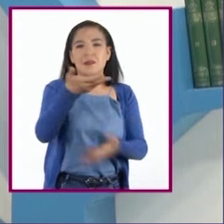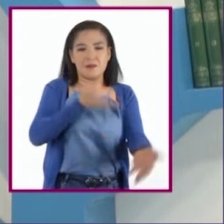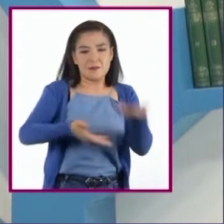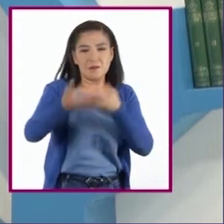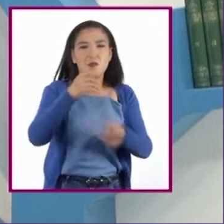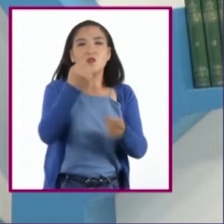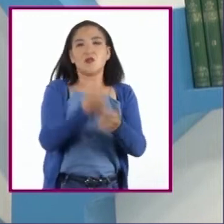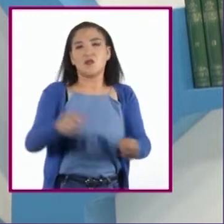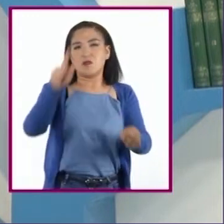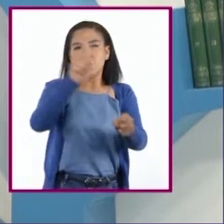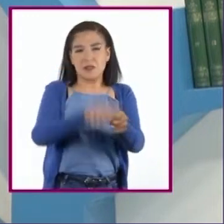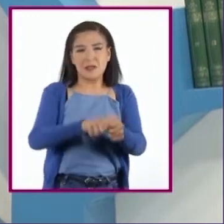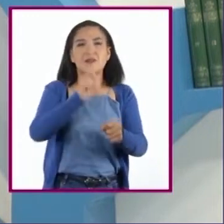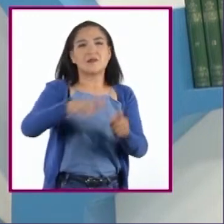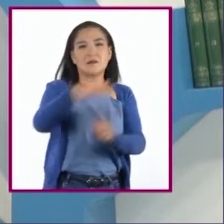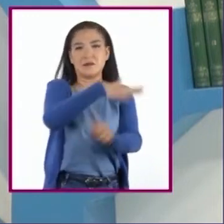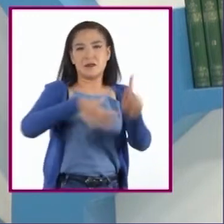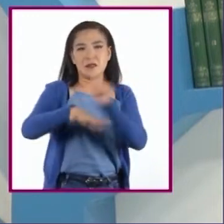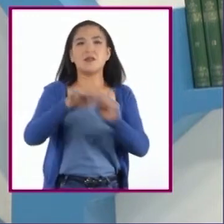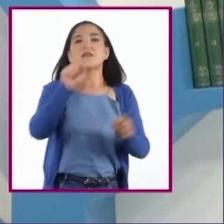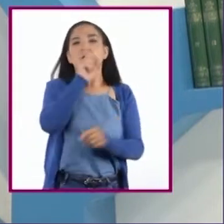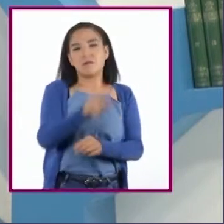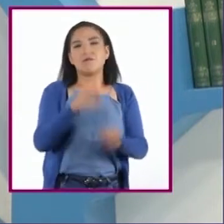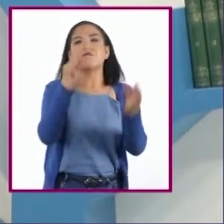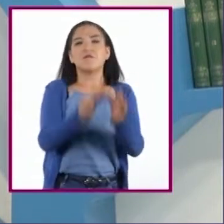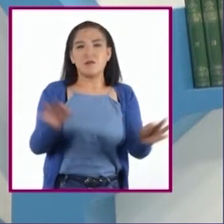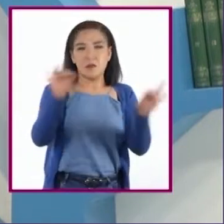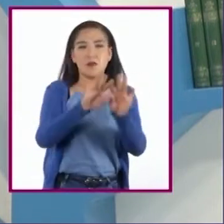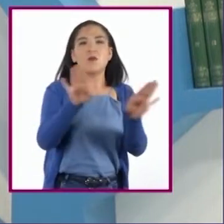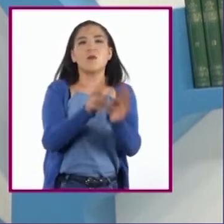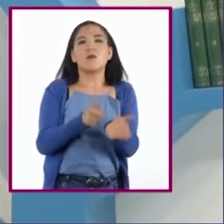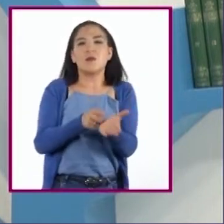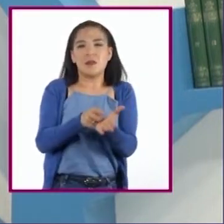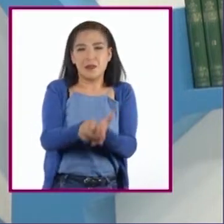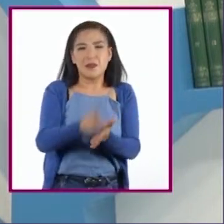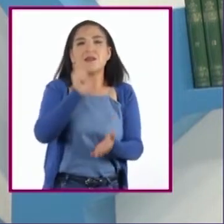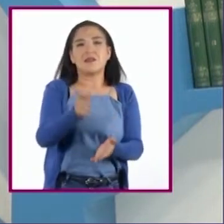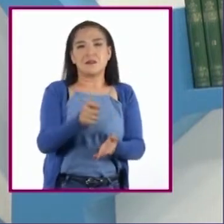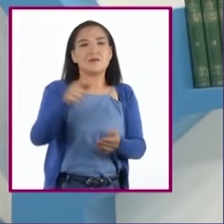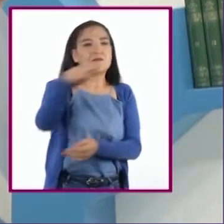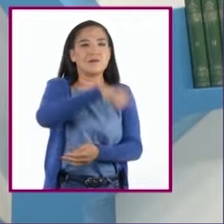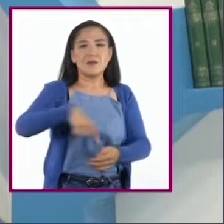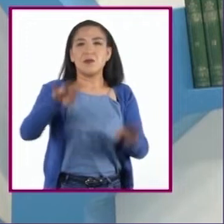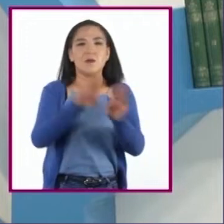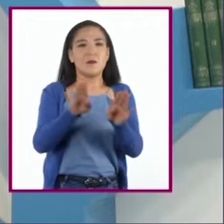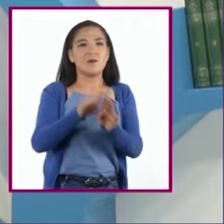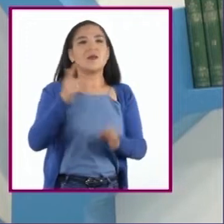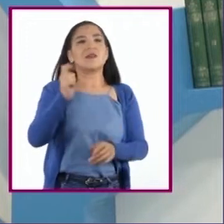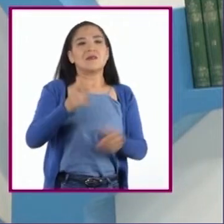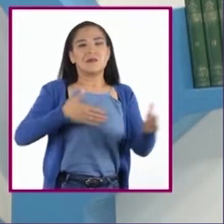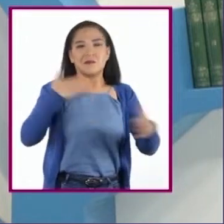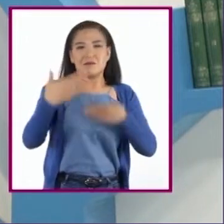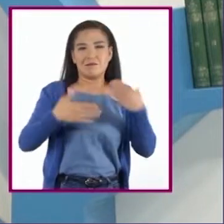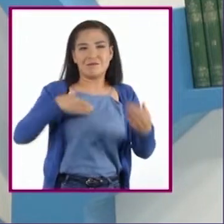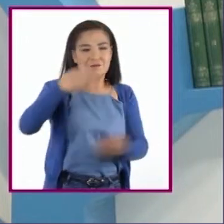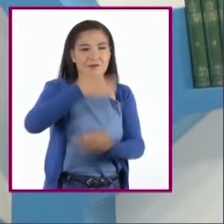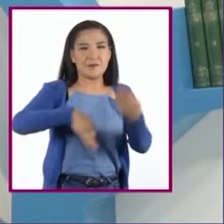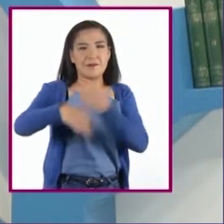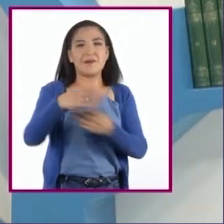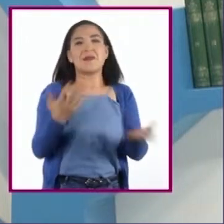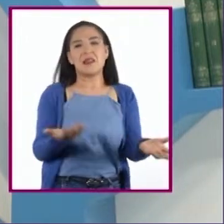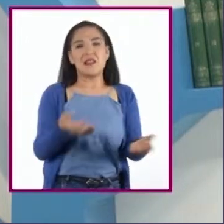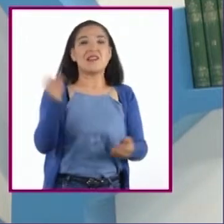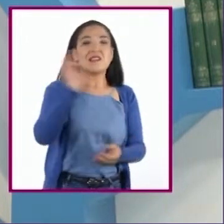social. Es importante mencionar que es un derecho del que gozamos todas las personas,